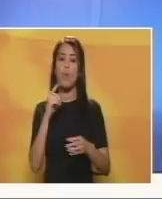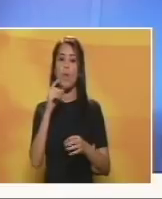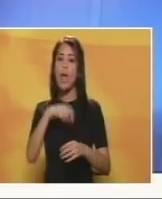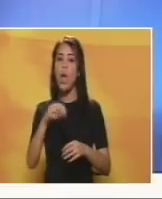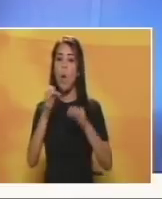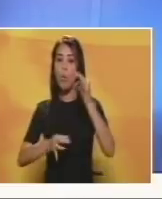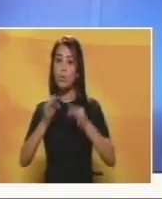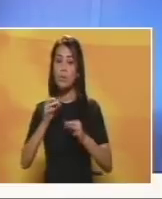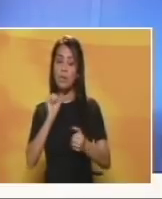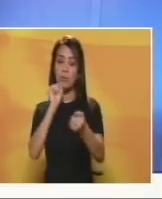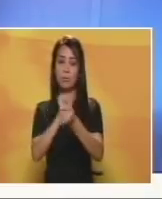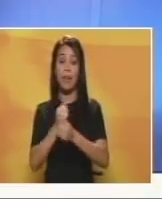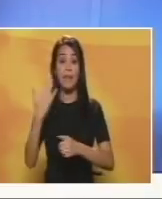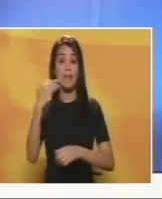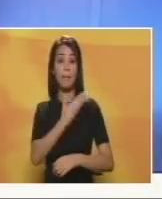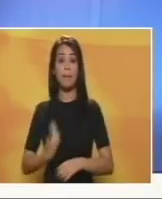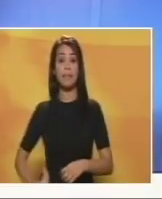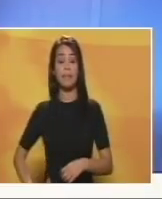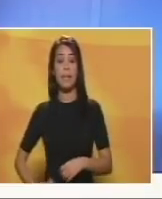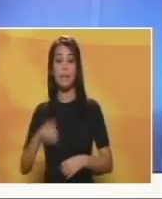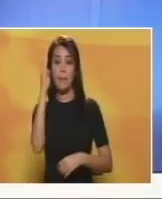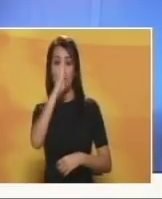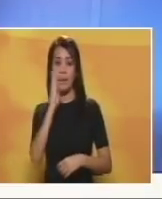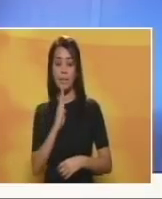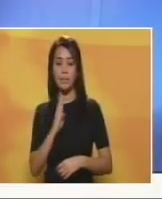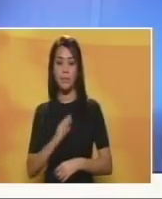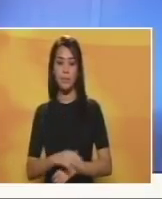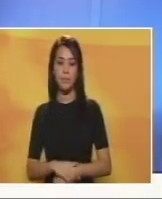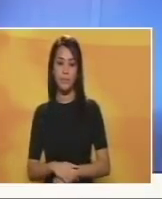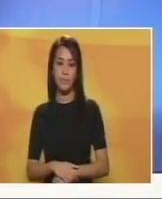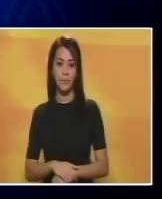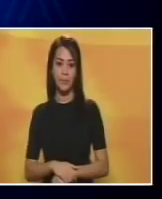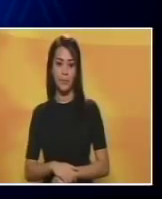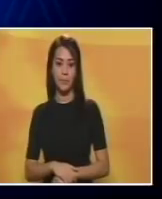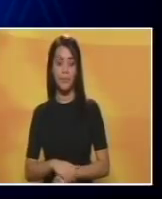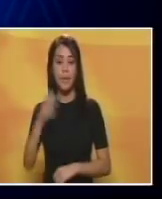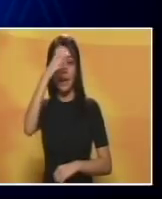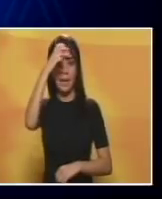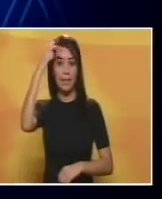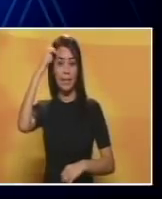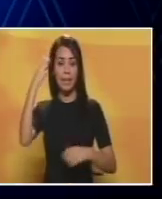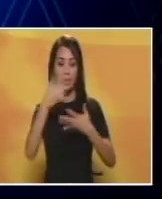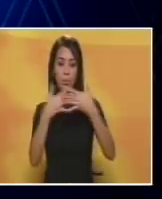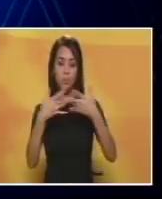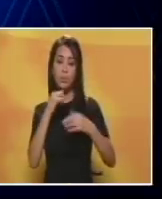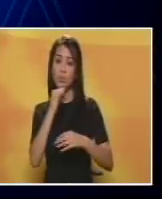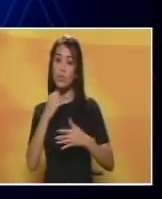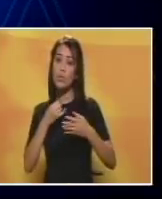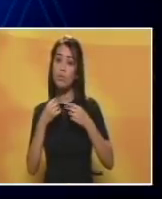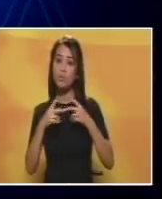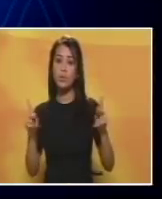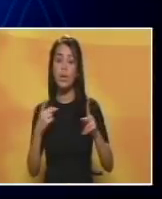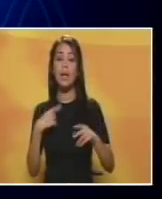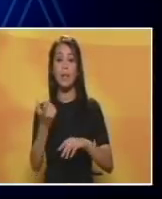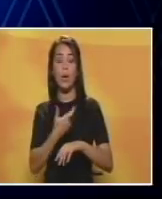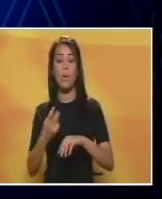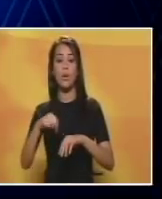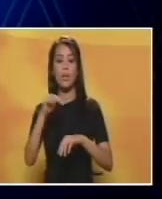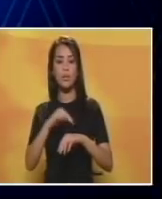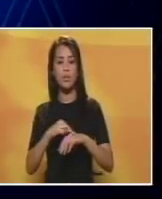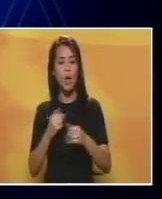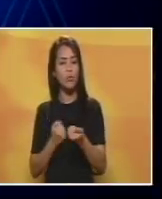el encarcelamiento del expresidente brasileño Luis Ignacio Lula da Silva. La Cancillería emitió un comunicado en el que el gobierno nacional expresó